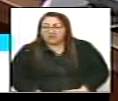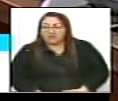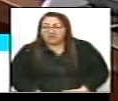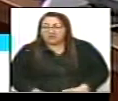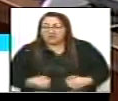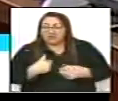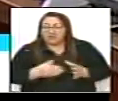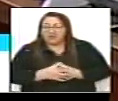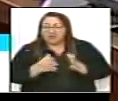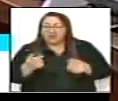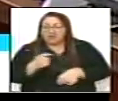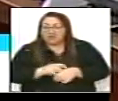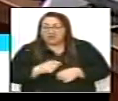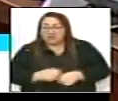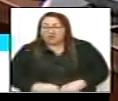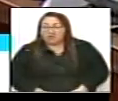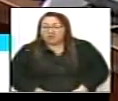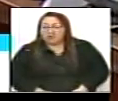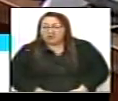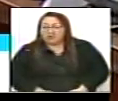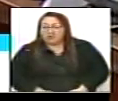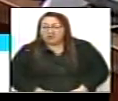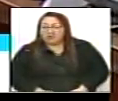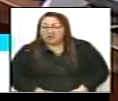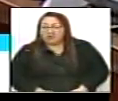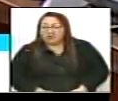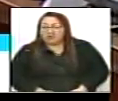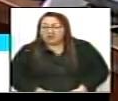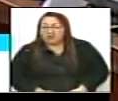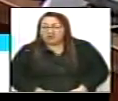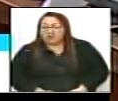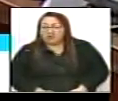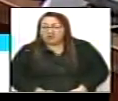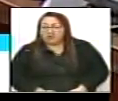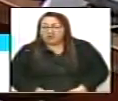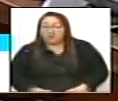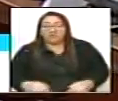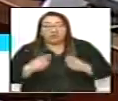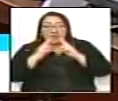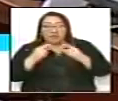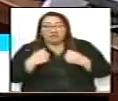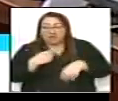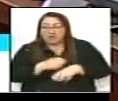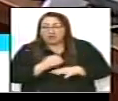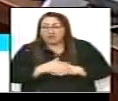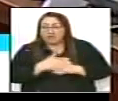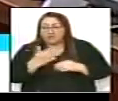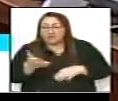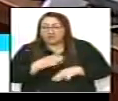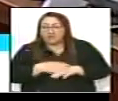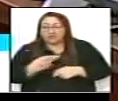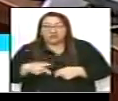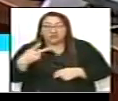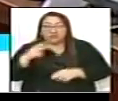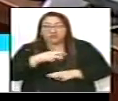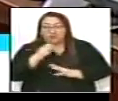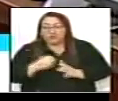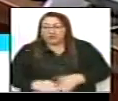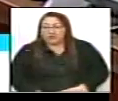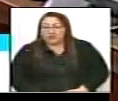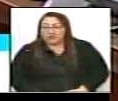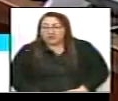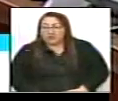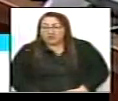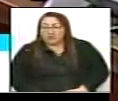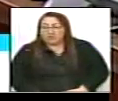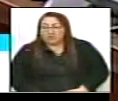de plazo. Quisiera que me contesten, por favor, si esta ampliación de plazo ha generado un sobrecosto al proyecto,